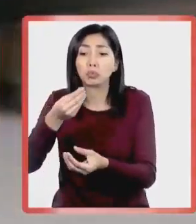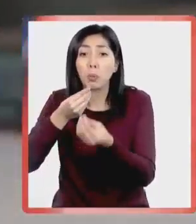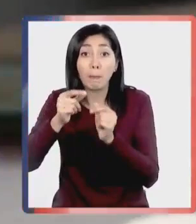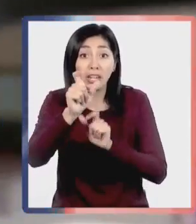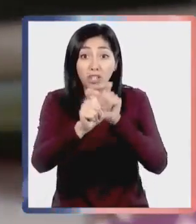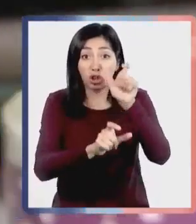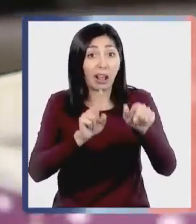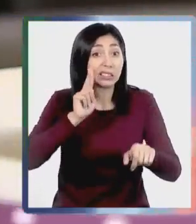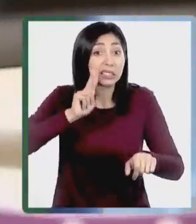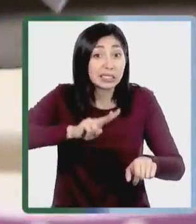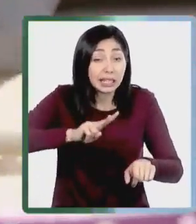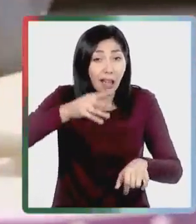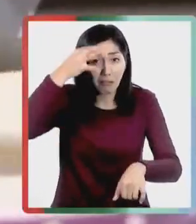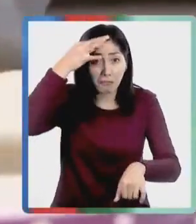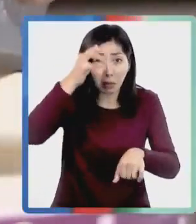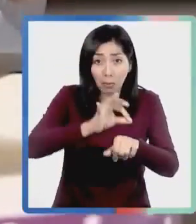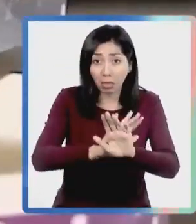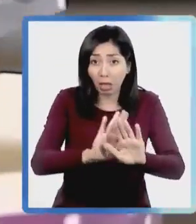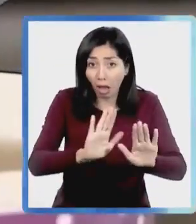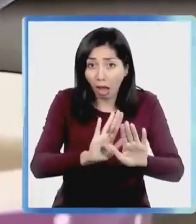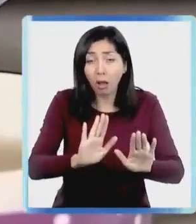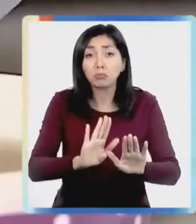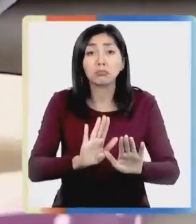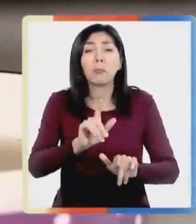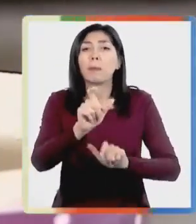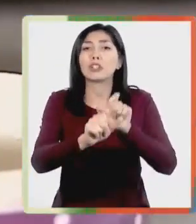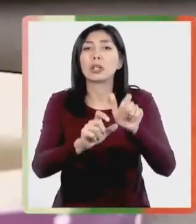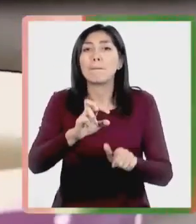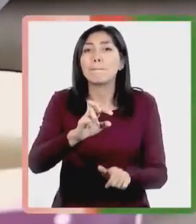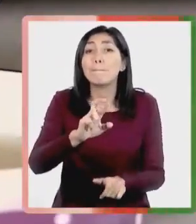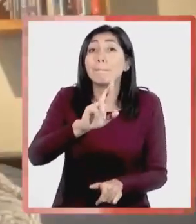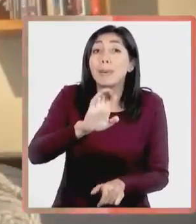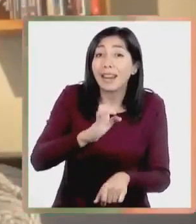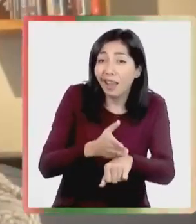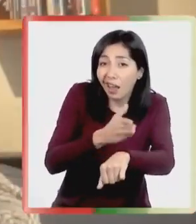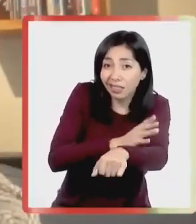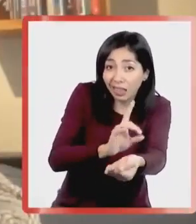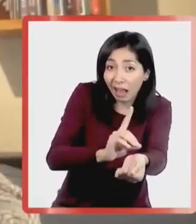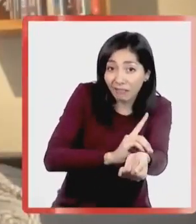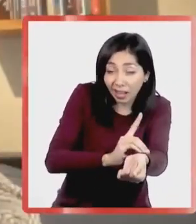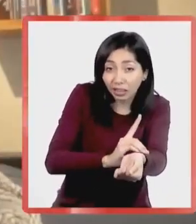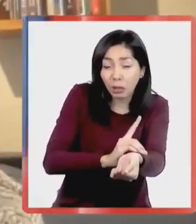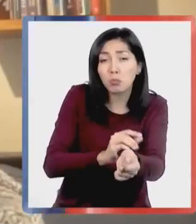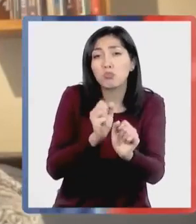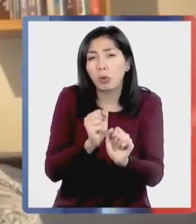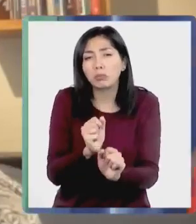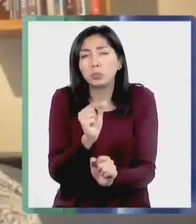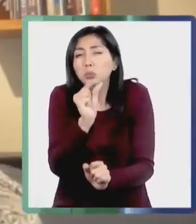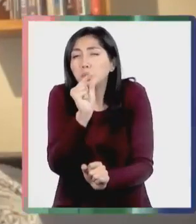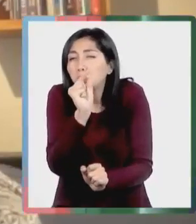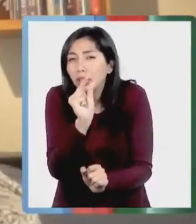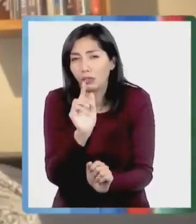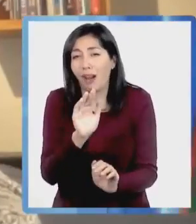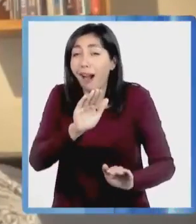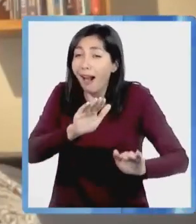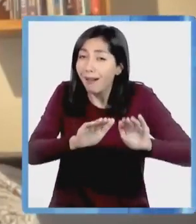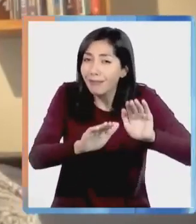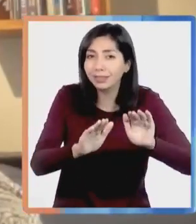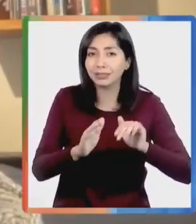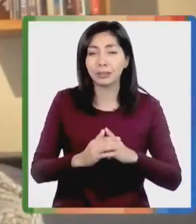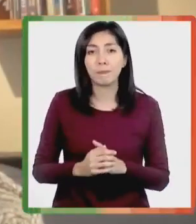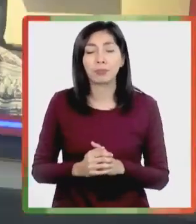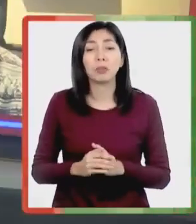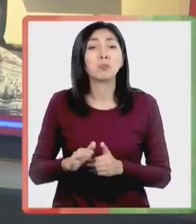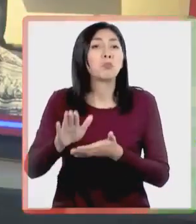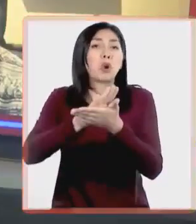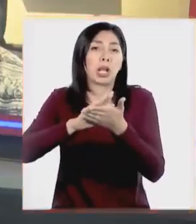escasa cantidad en personas que no tienen problemas para el manejo de los azúcares, como las personas con prediabetes o diabetes, uno pudiera usarlo, pero de manera muy